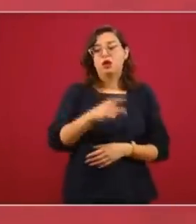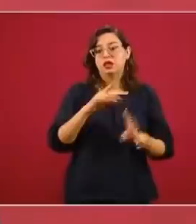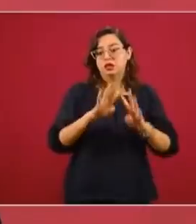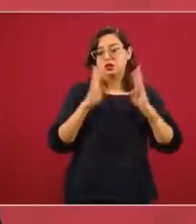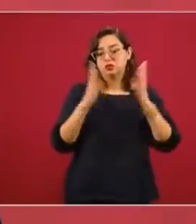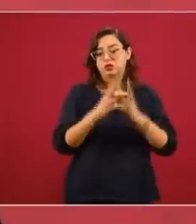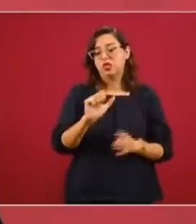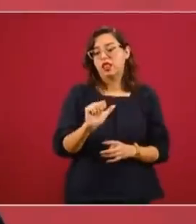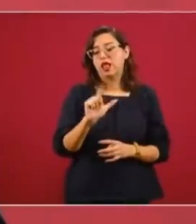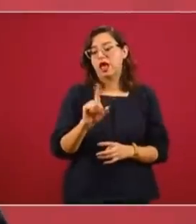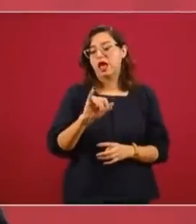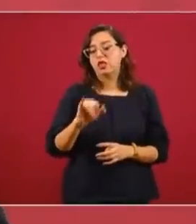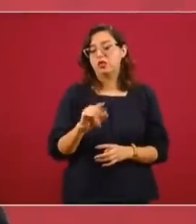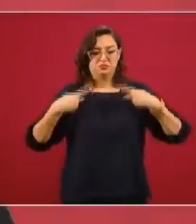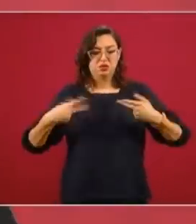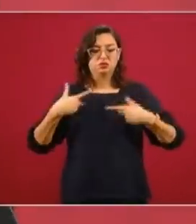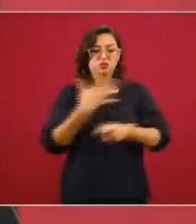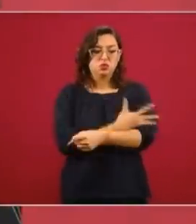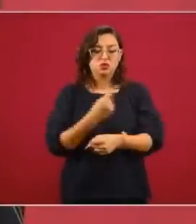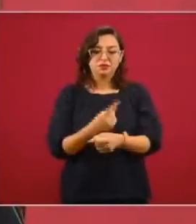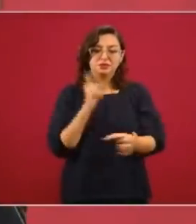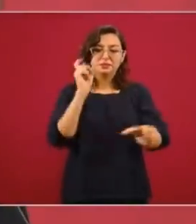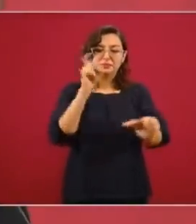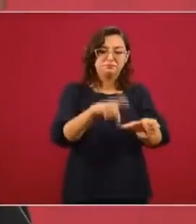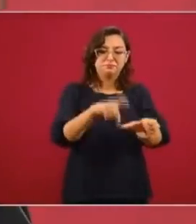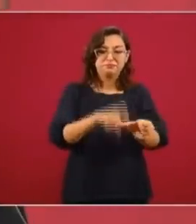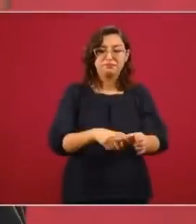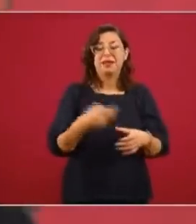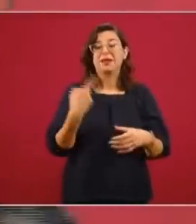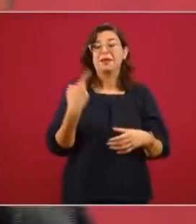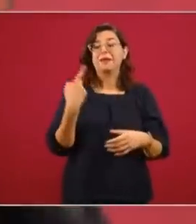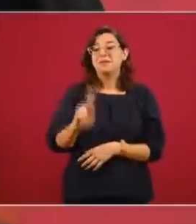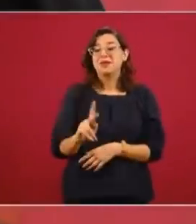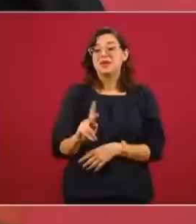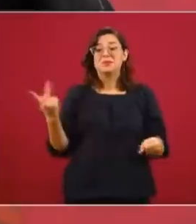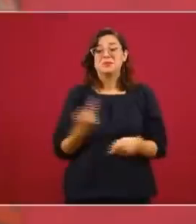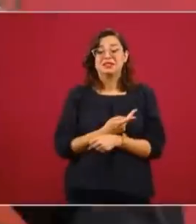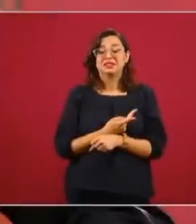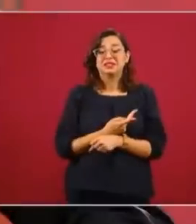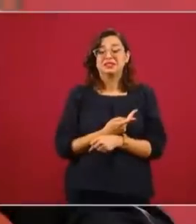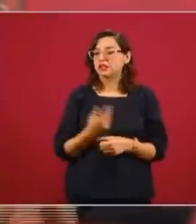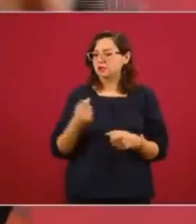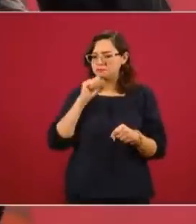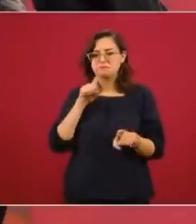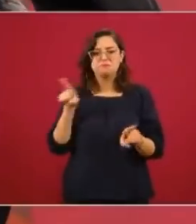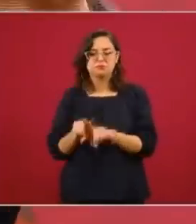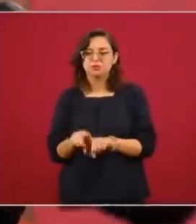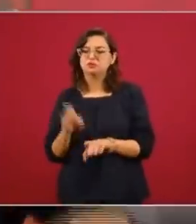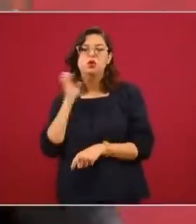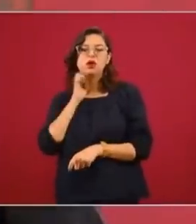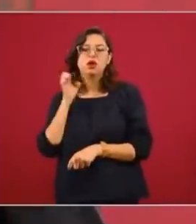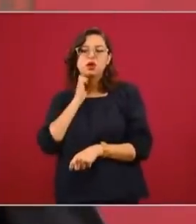está entrando gente honesta, pero hacia abajo, y esto pasa también aquí en el Poder